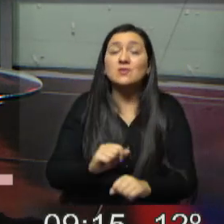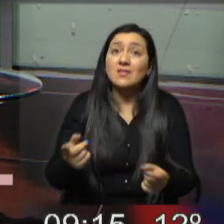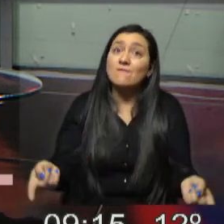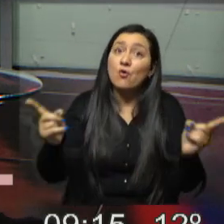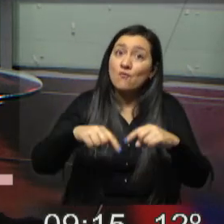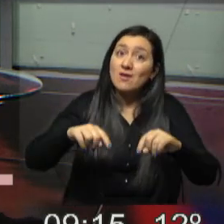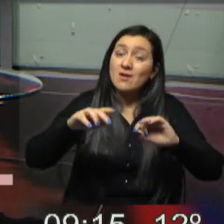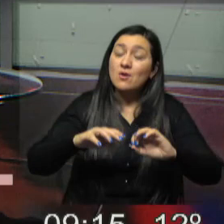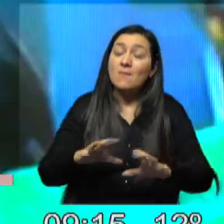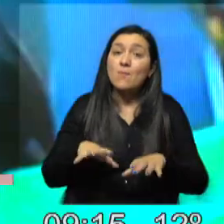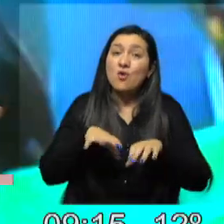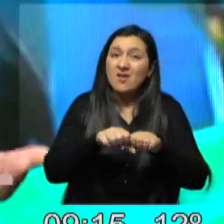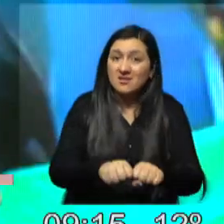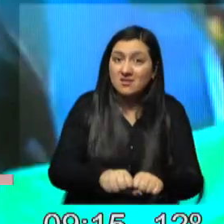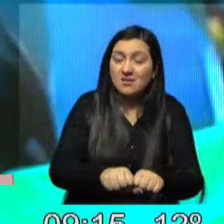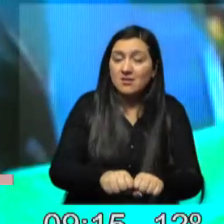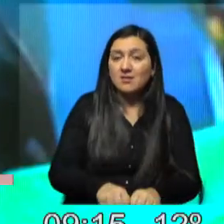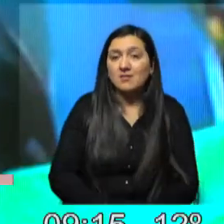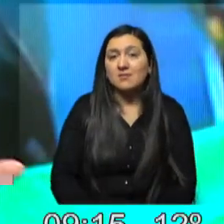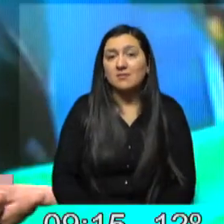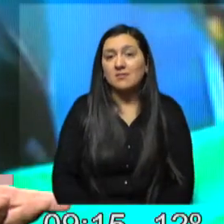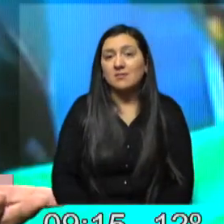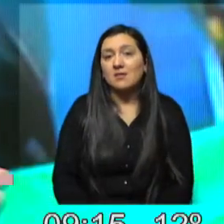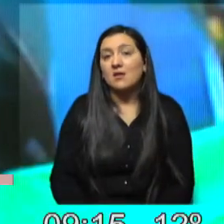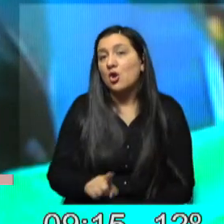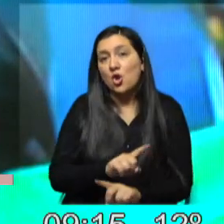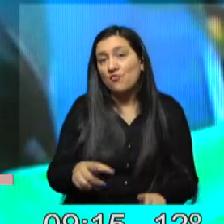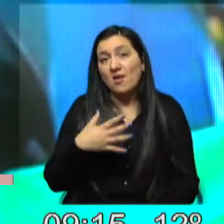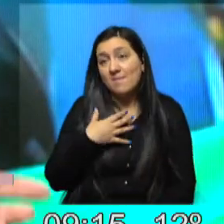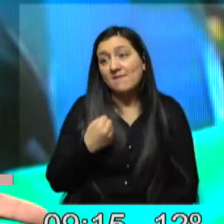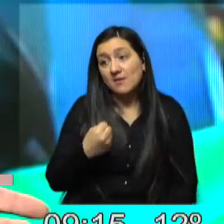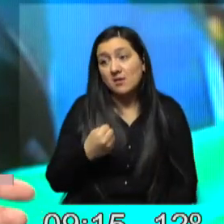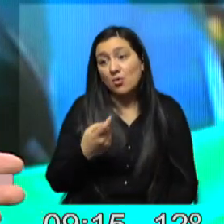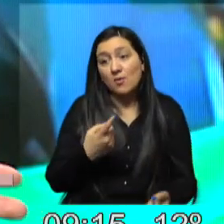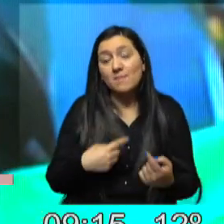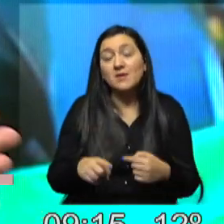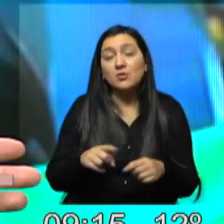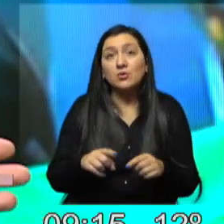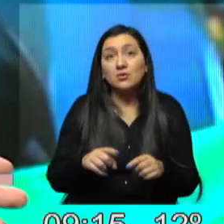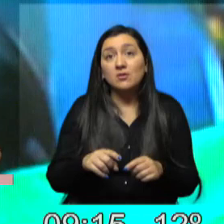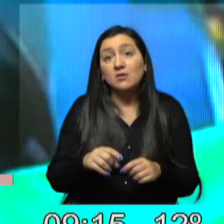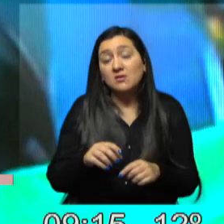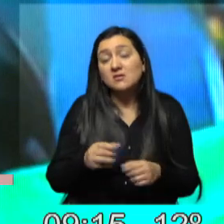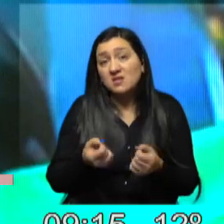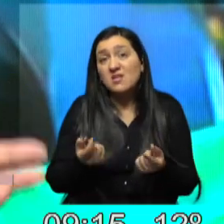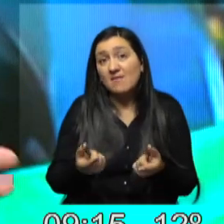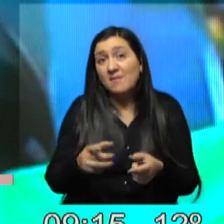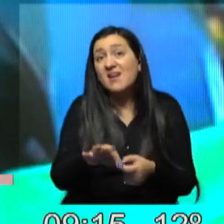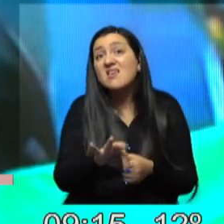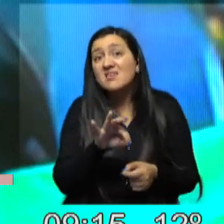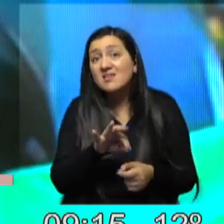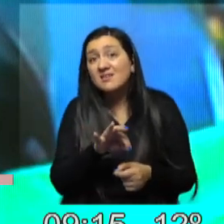monarquía. Estuvo dentro del pool de opciones. No fue el preferido, pero con que esté en el menú alcanza para mostrar